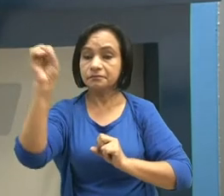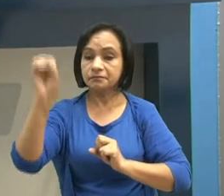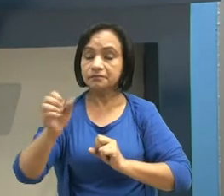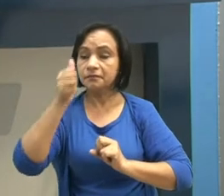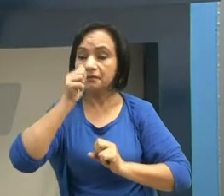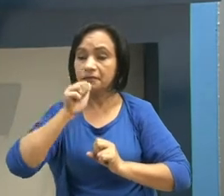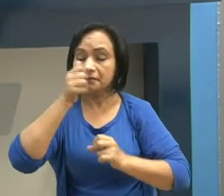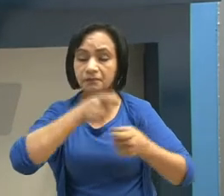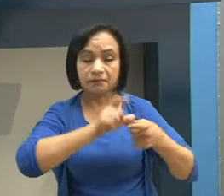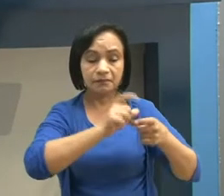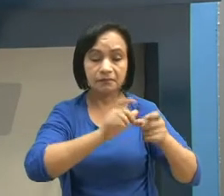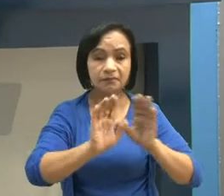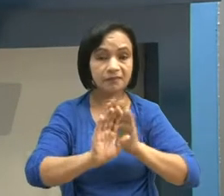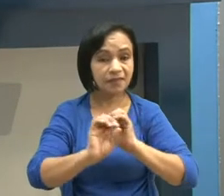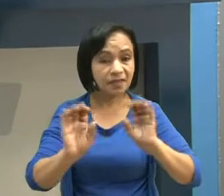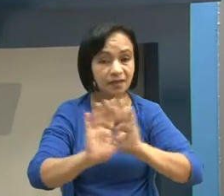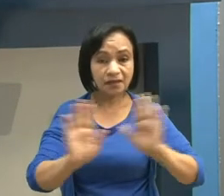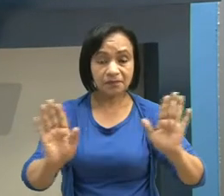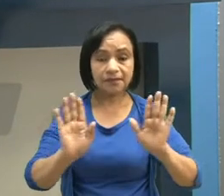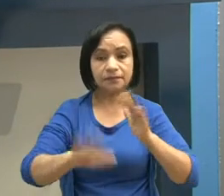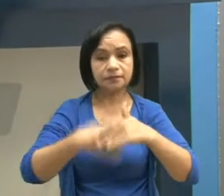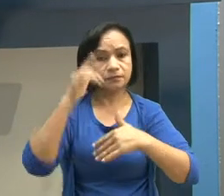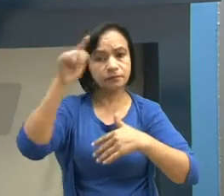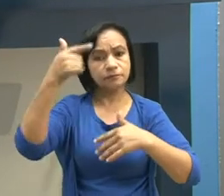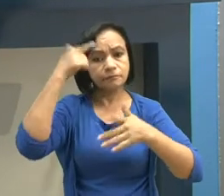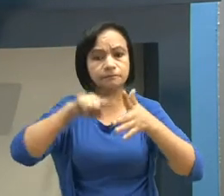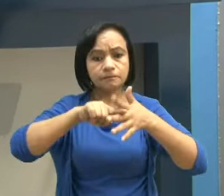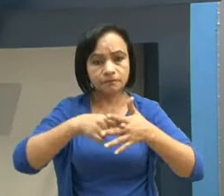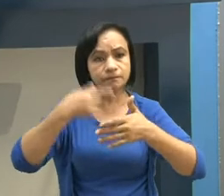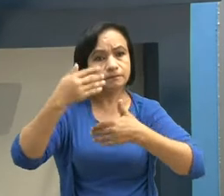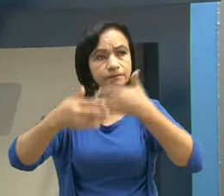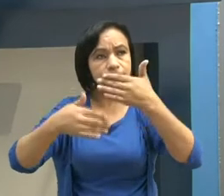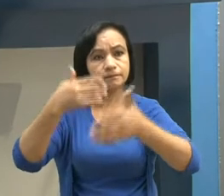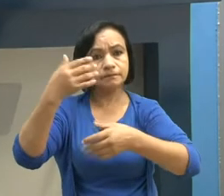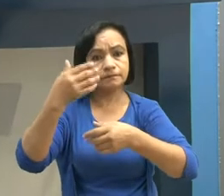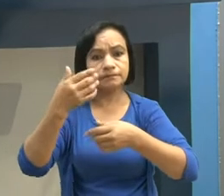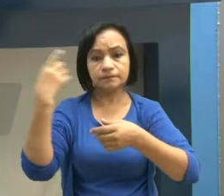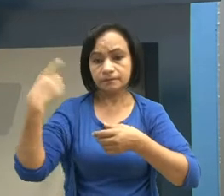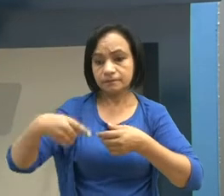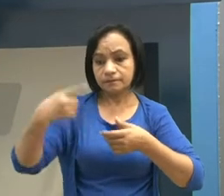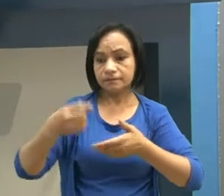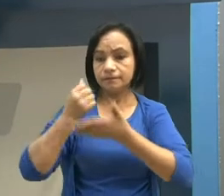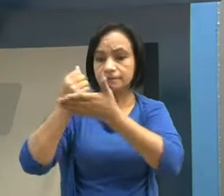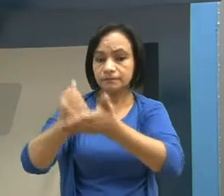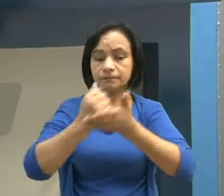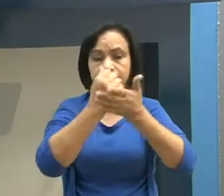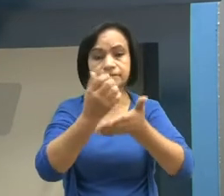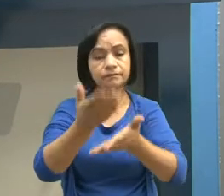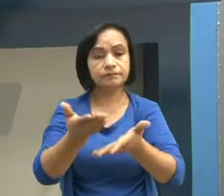alcantarillado sanitario y saneamiento. A partir de ahí, el gobierno ha venido avanzando, ¿verdad?, en esta ruta de restitución de derechos que nos ha